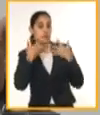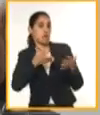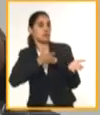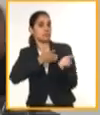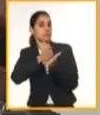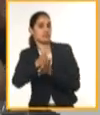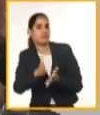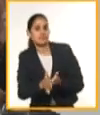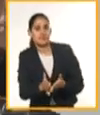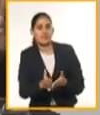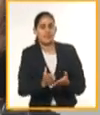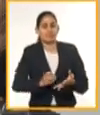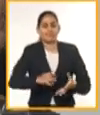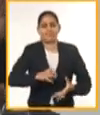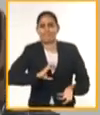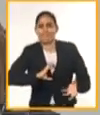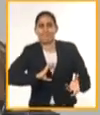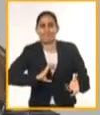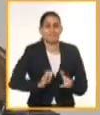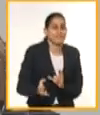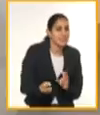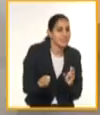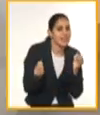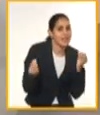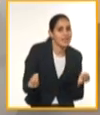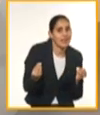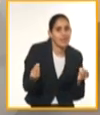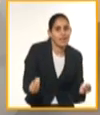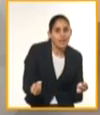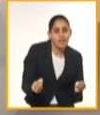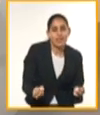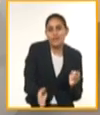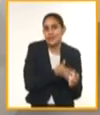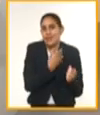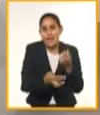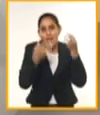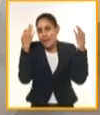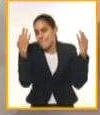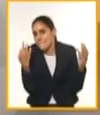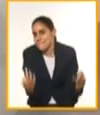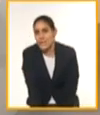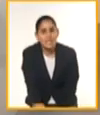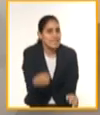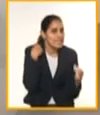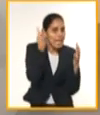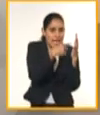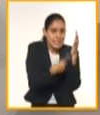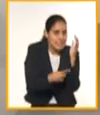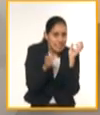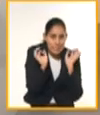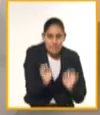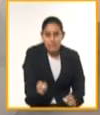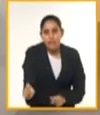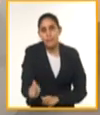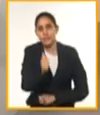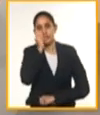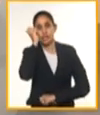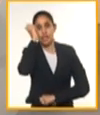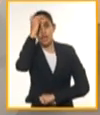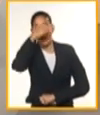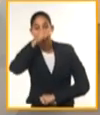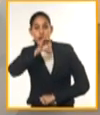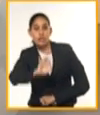locuras. Porque locuras entre comillas, no son locuras, es realmente el punto de vista de él, la agenda que él está